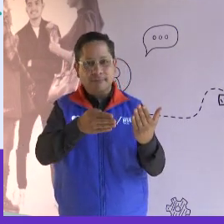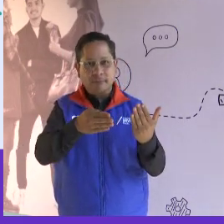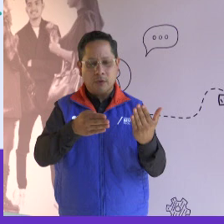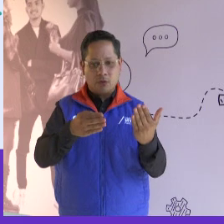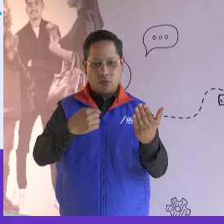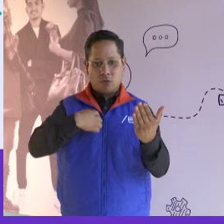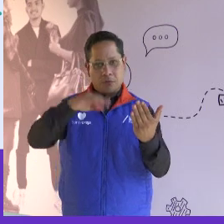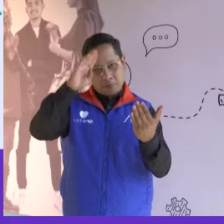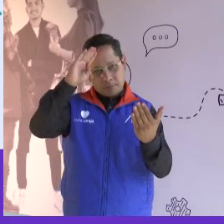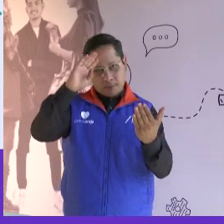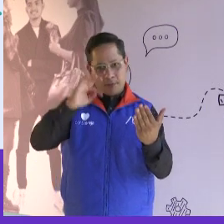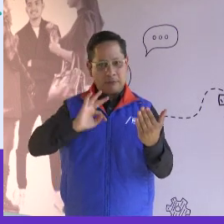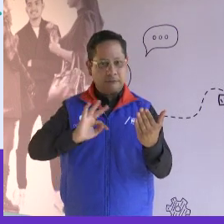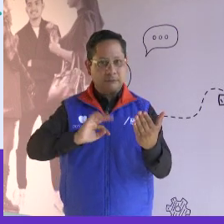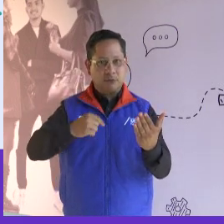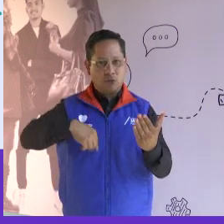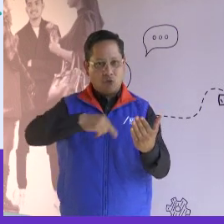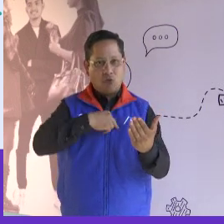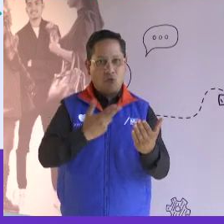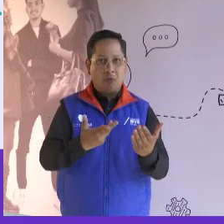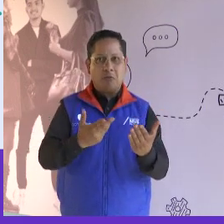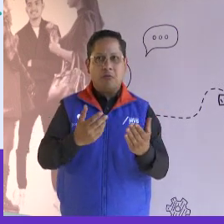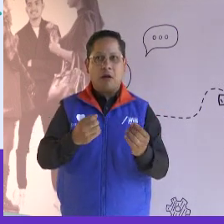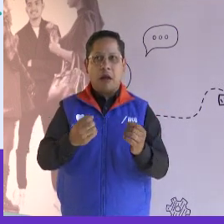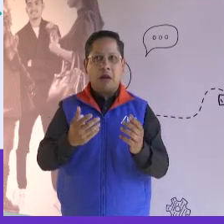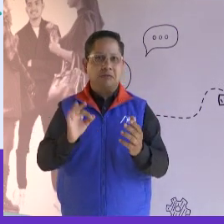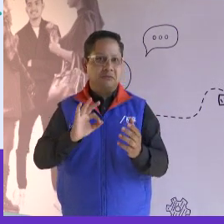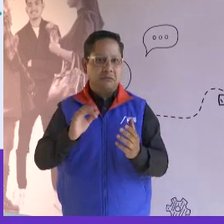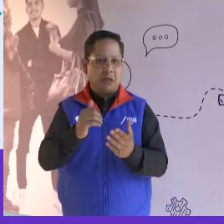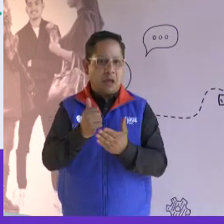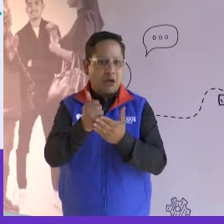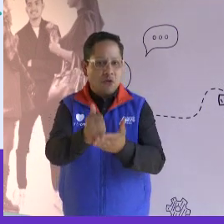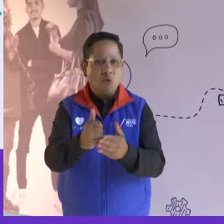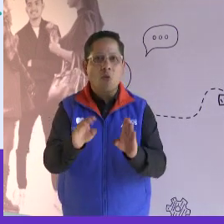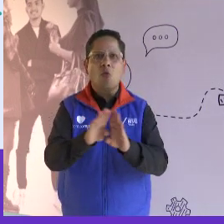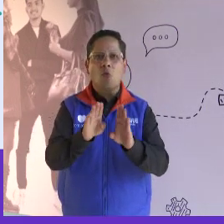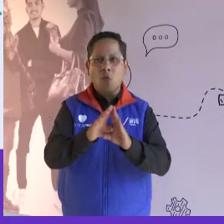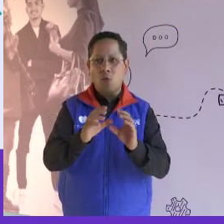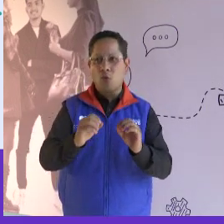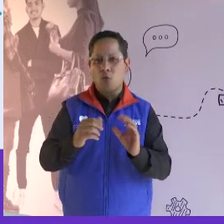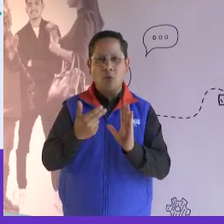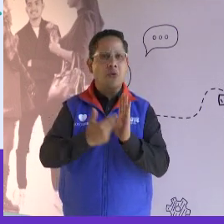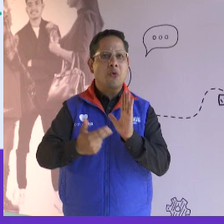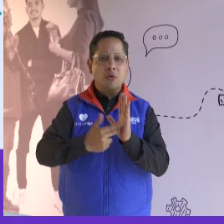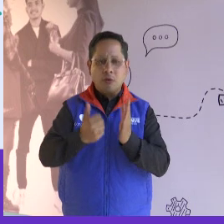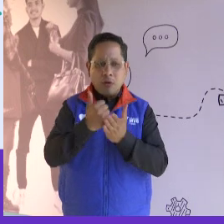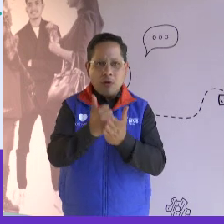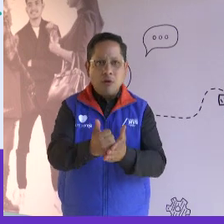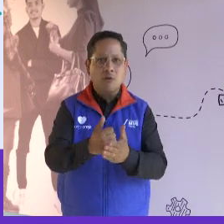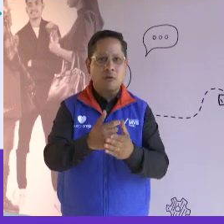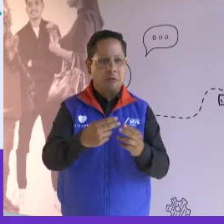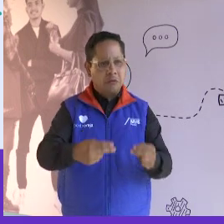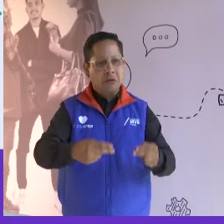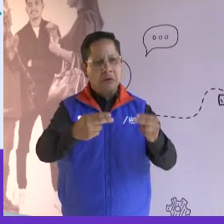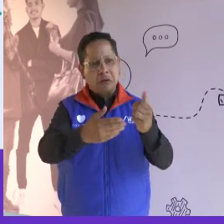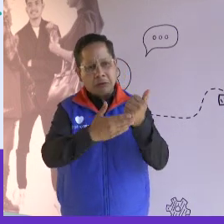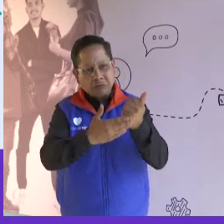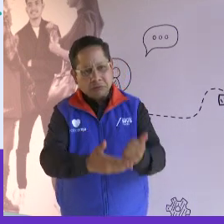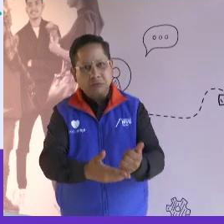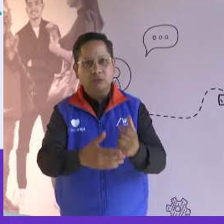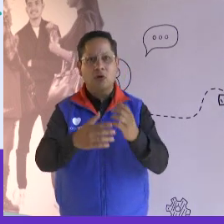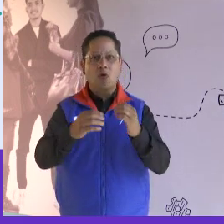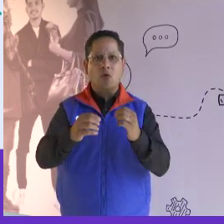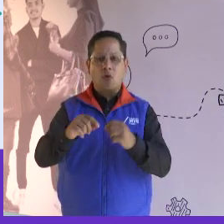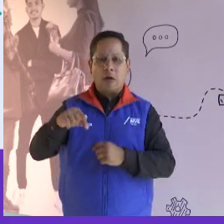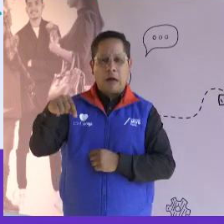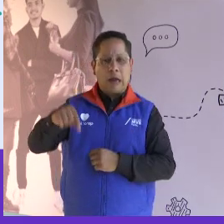de estructurar todo en herramientas, ¿no? Una herramienta para entender el modelo de negocios, una herramienta para entender nuestro